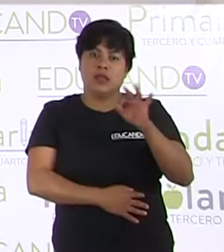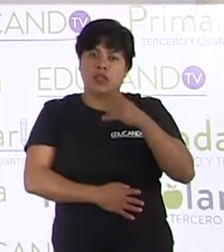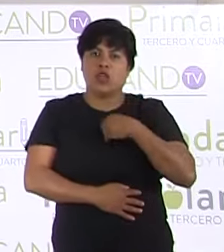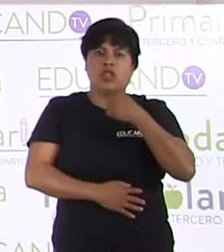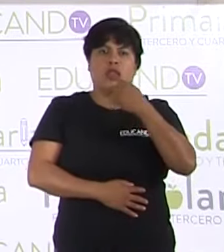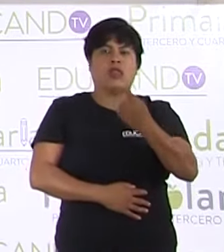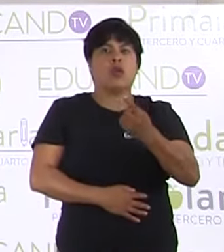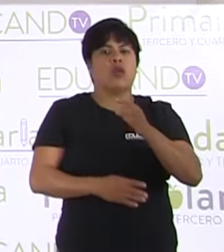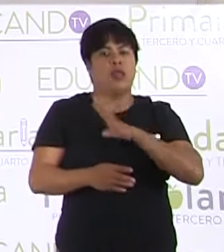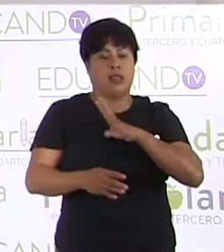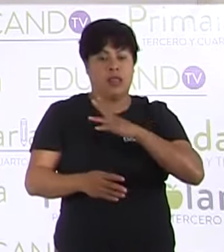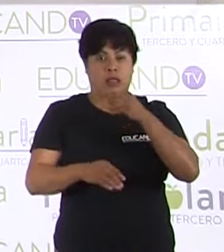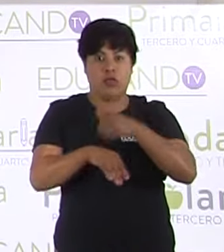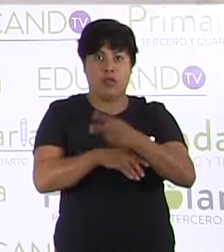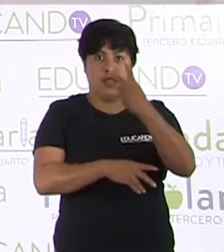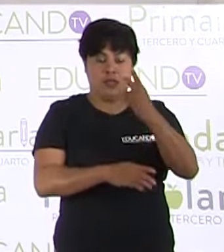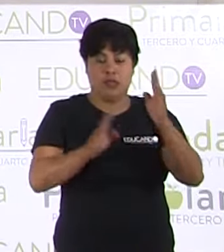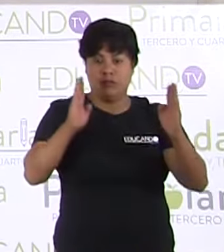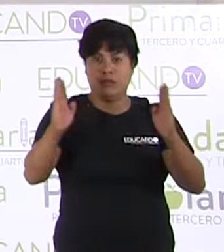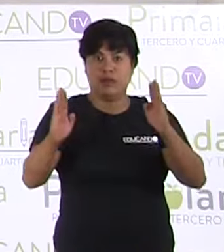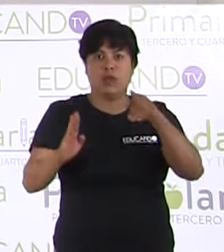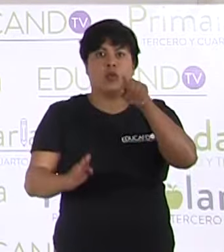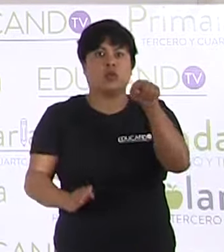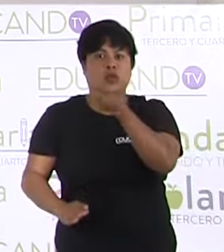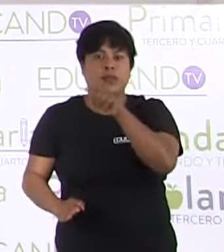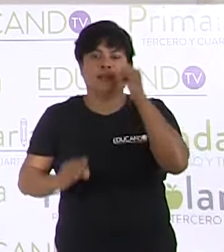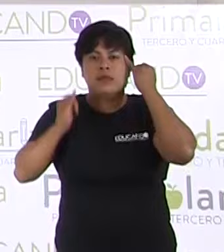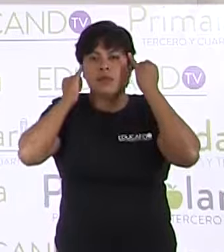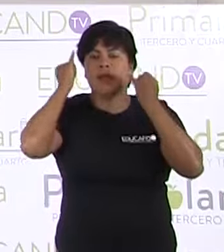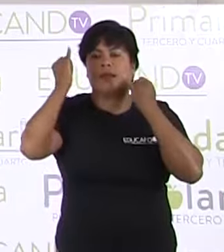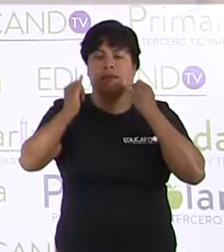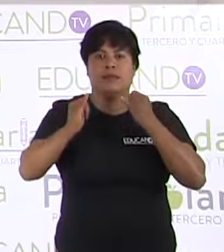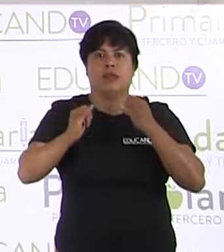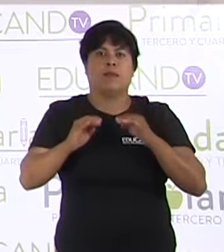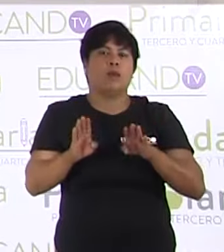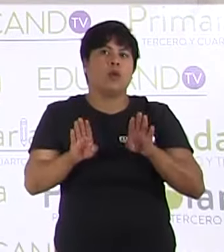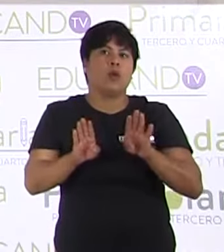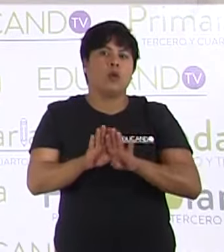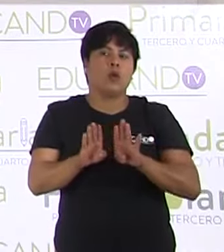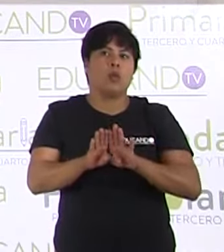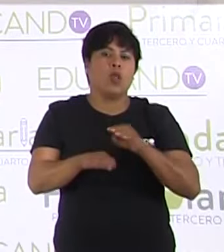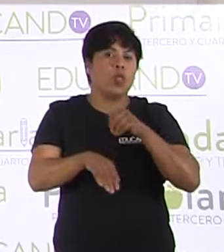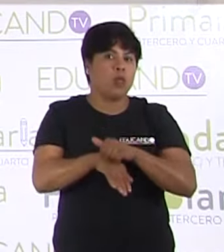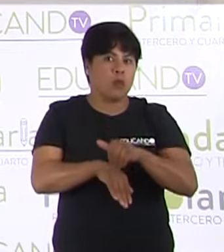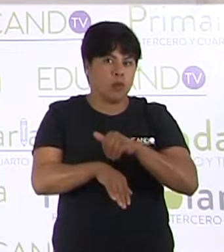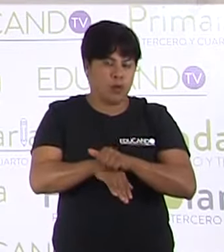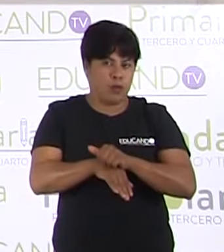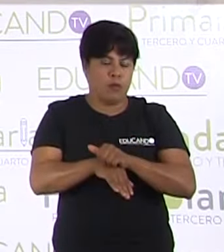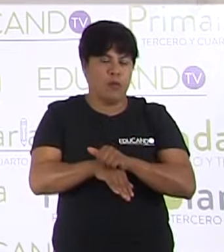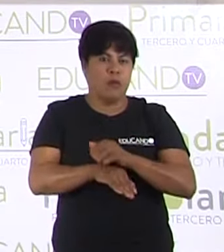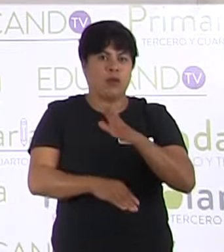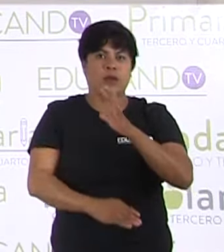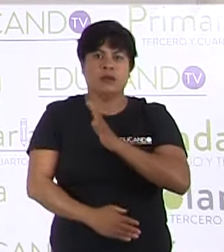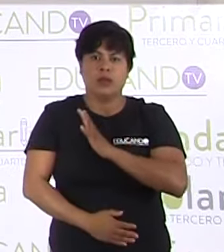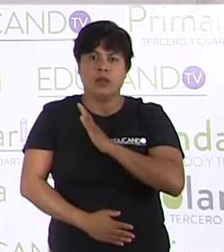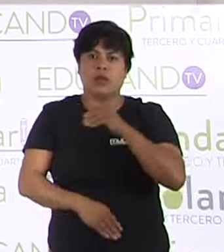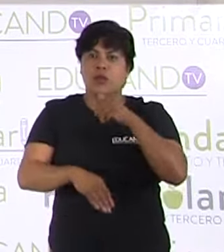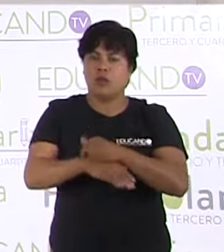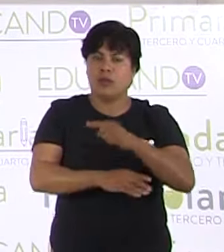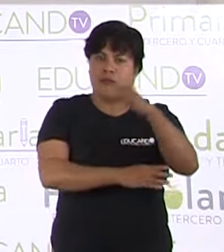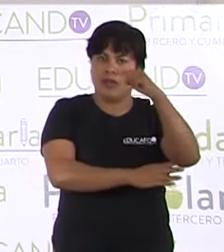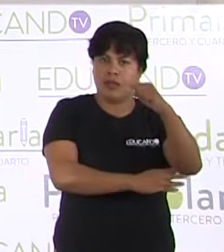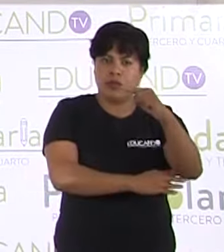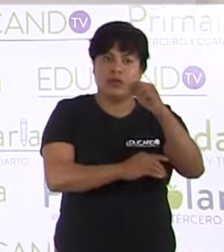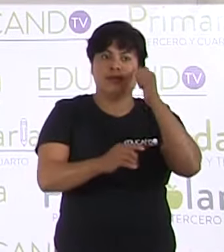que trabajen con estos dos números ustedes imagínense que el número que esté con signo negativo